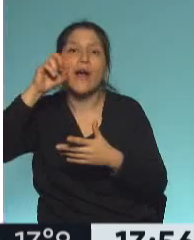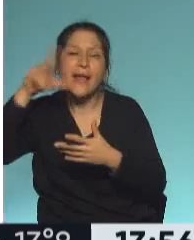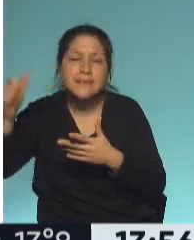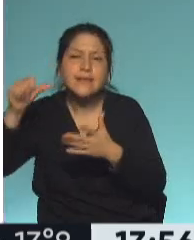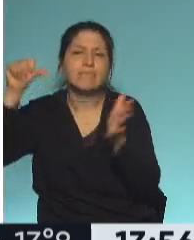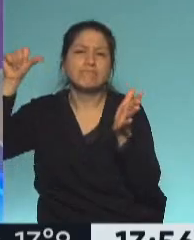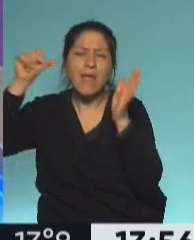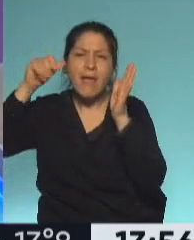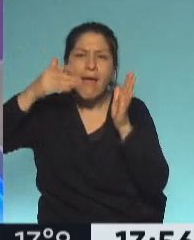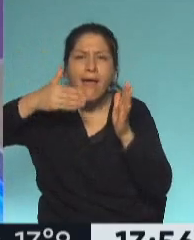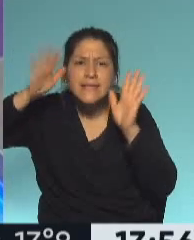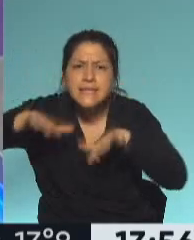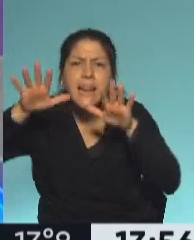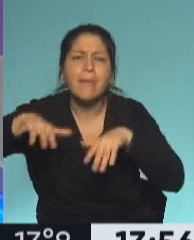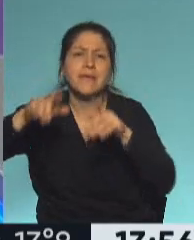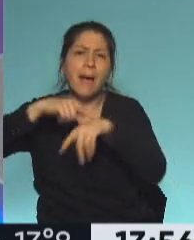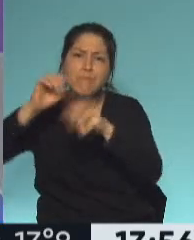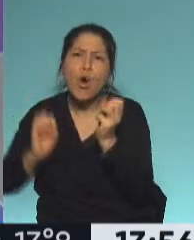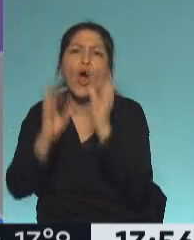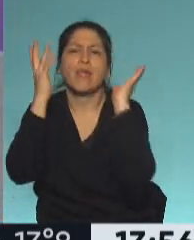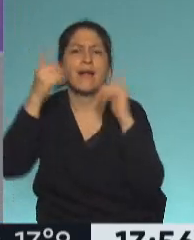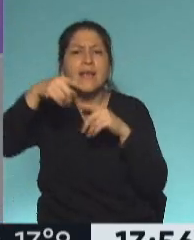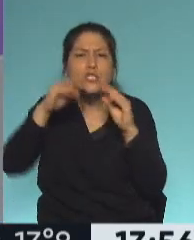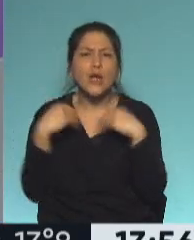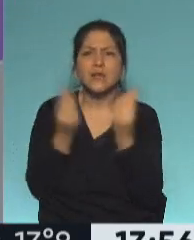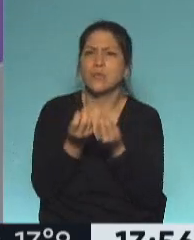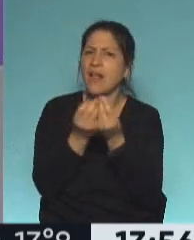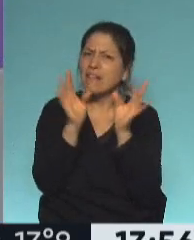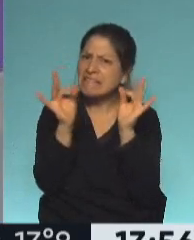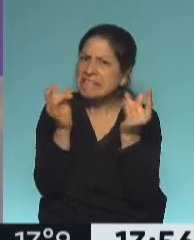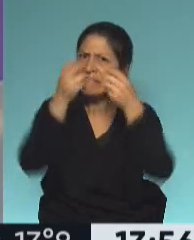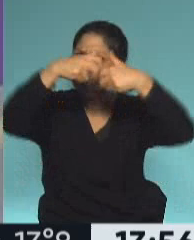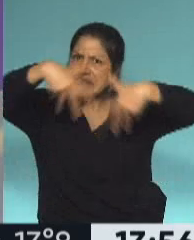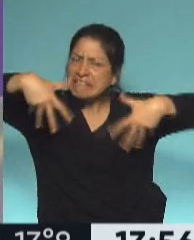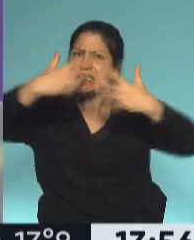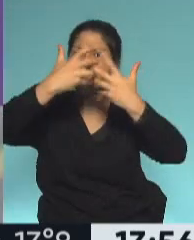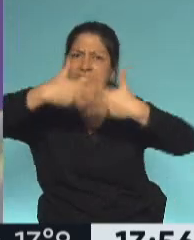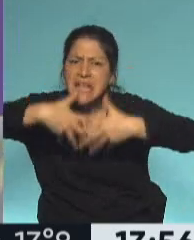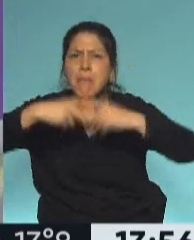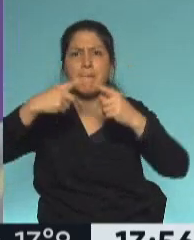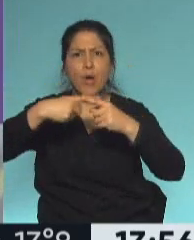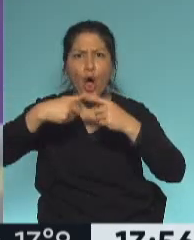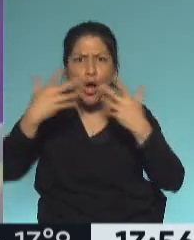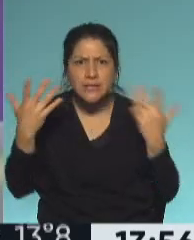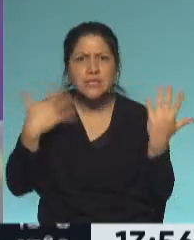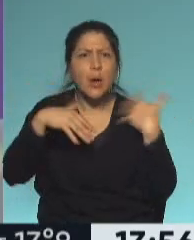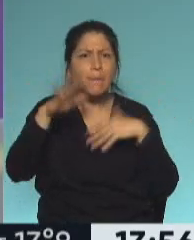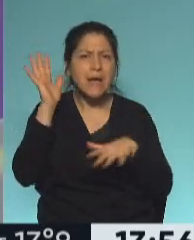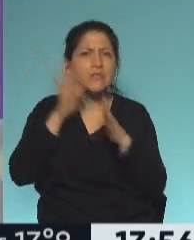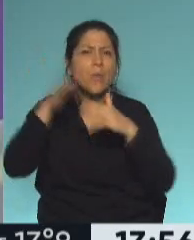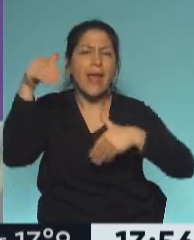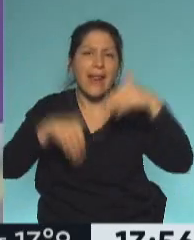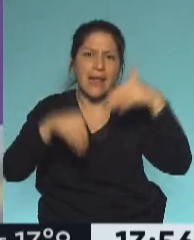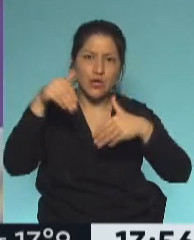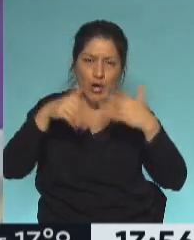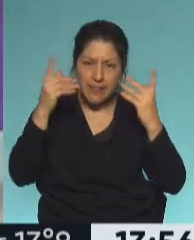esa combinación es lo que da como resultado este complejo sistema también político y también electoral, podríamos